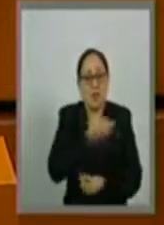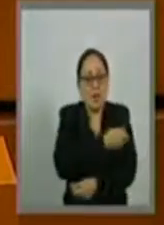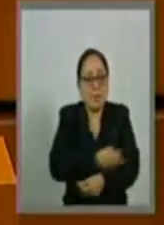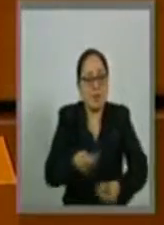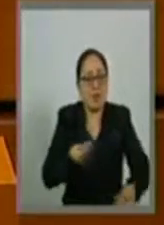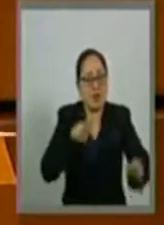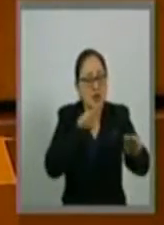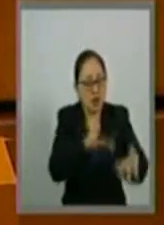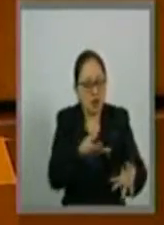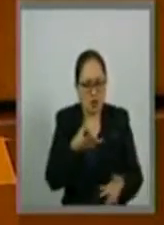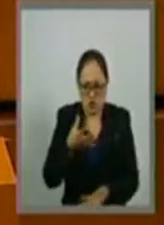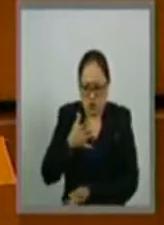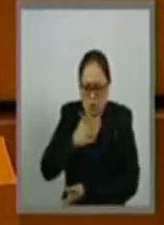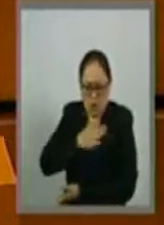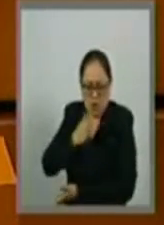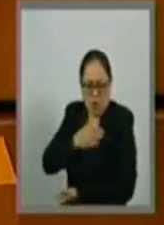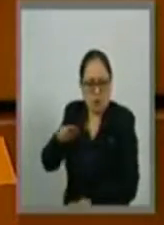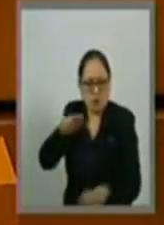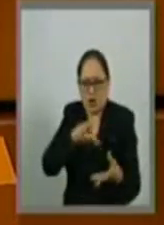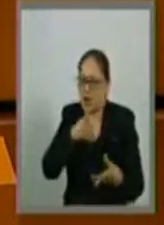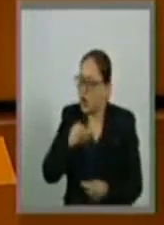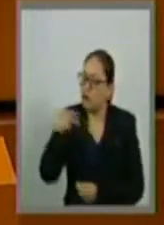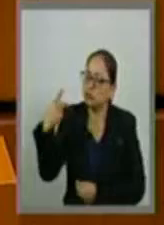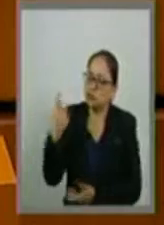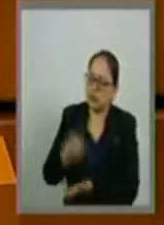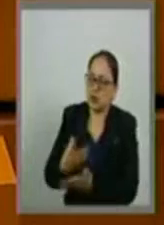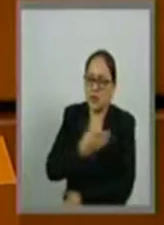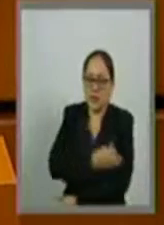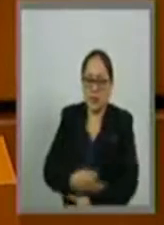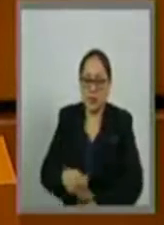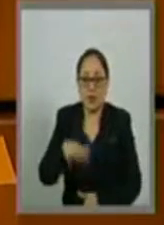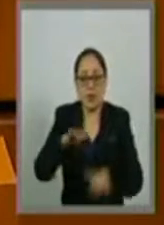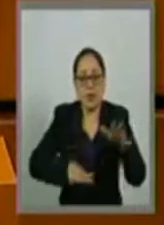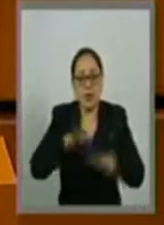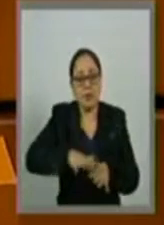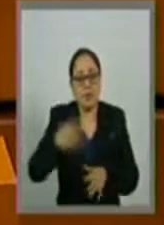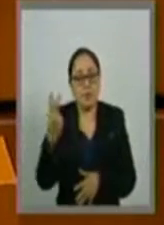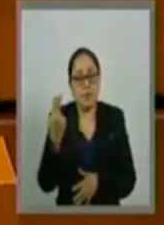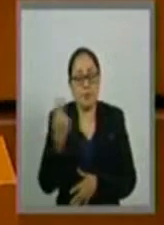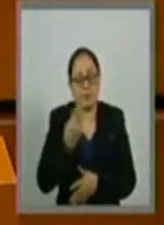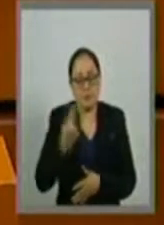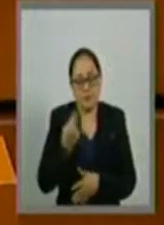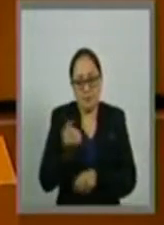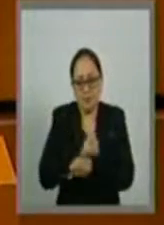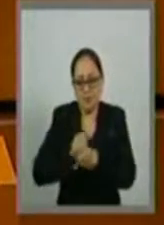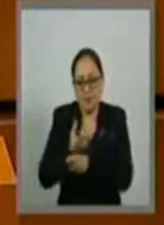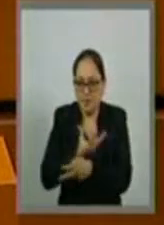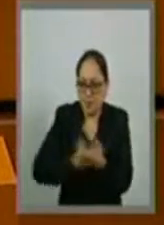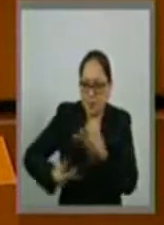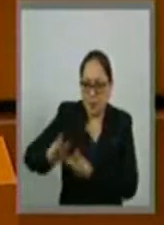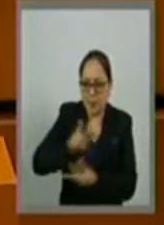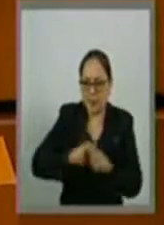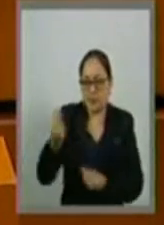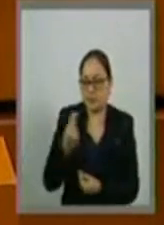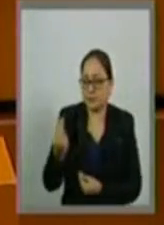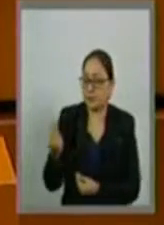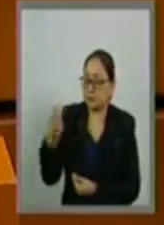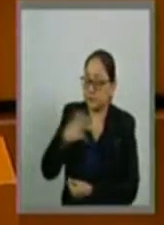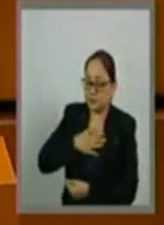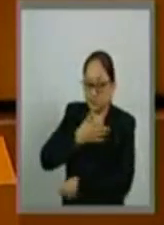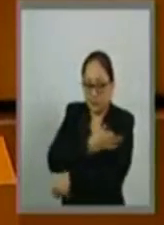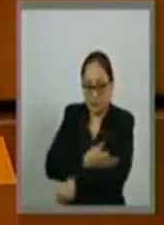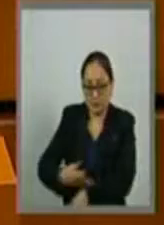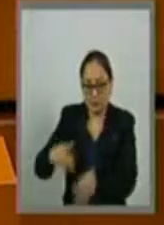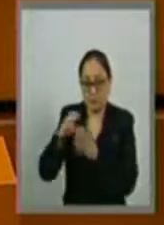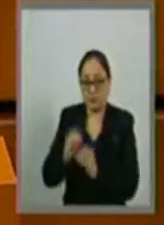no altruista. En muchas ocasiones quienes necesitan una transfusión de sangre la deben obtener de familiares e incluso a